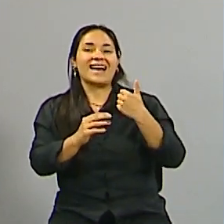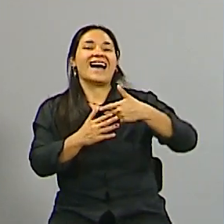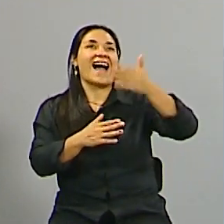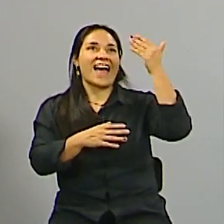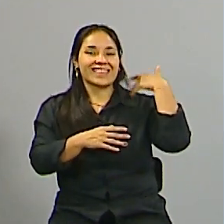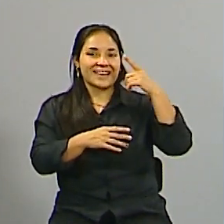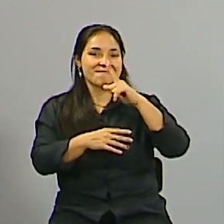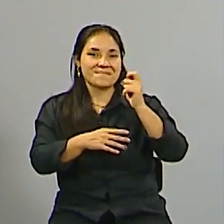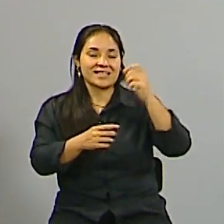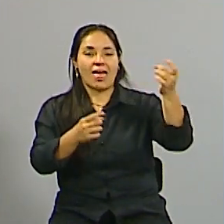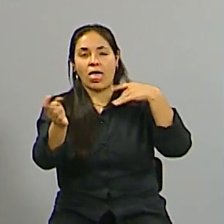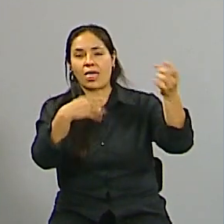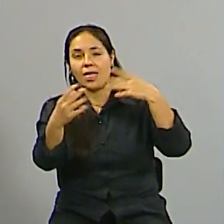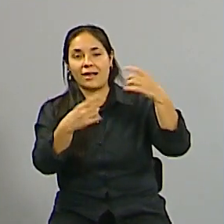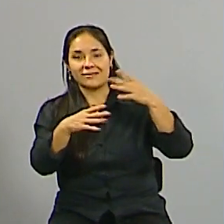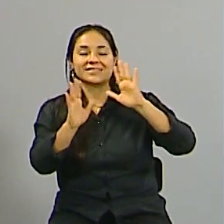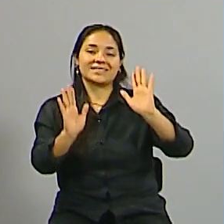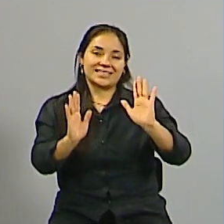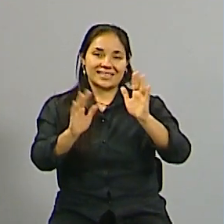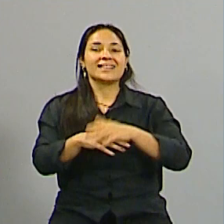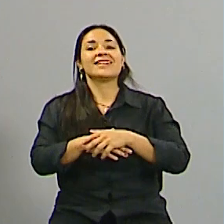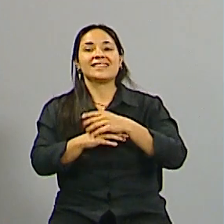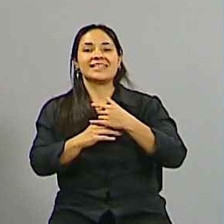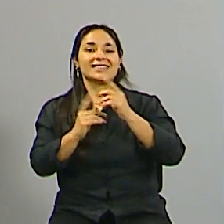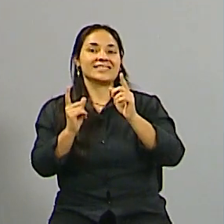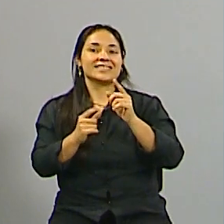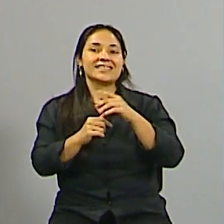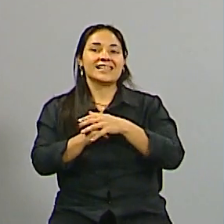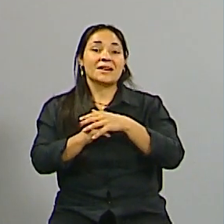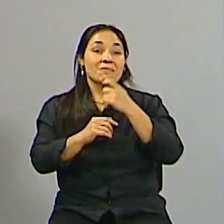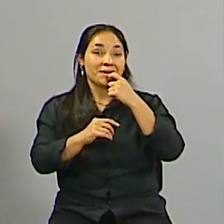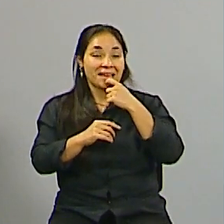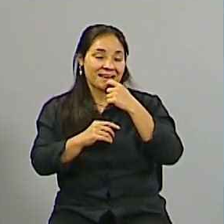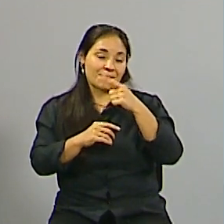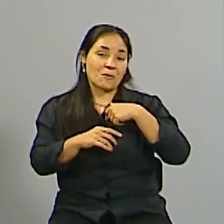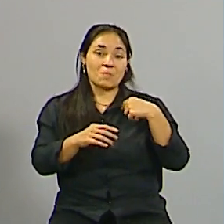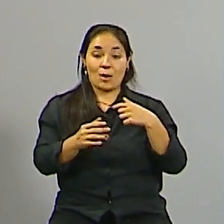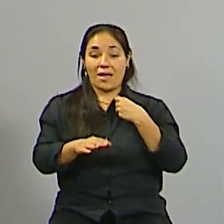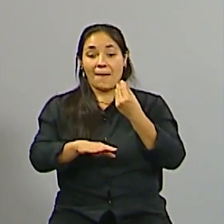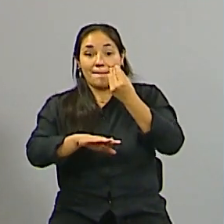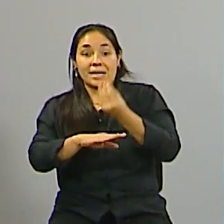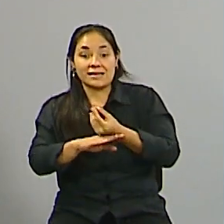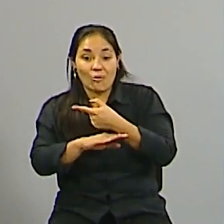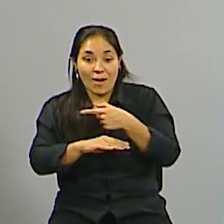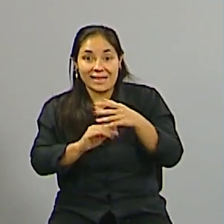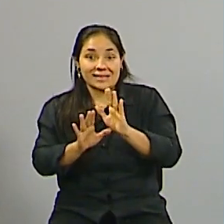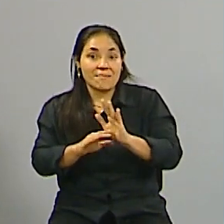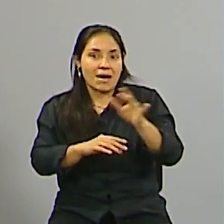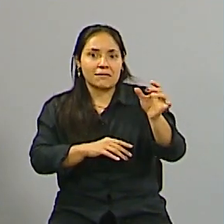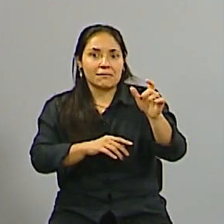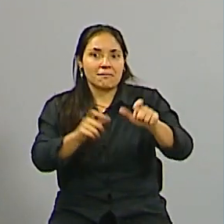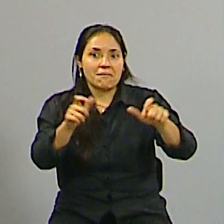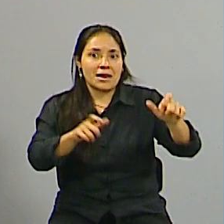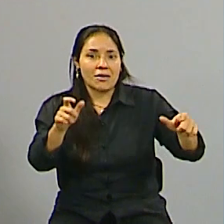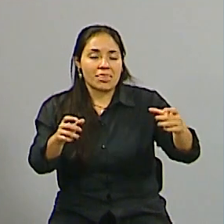durante el mes. Yo me hubiese guiado por lo que decían algunos periodistas y tendría que haberme bajado a la primera semana de haberme presentado. Y muy por el contrario, nos pusimos la